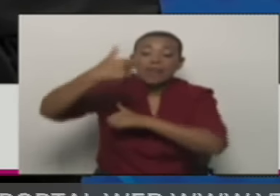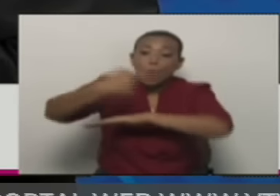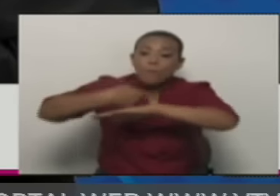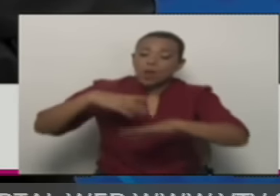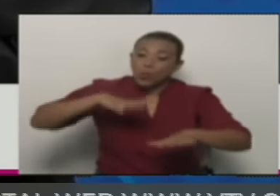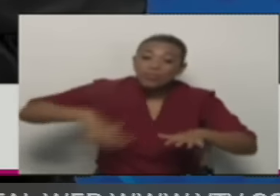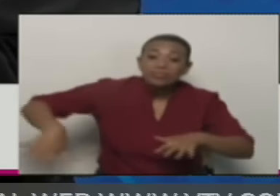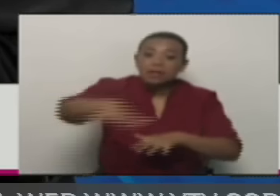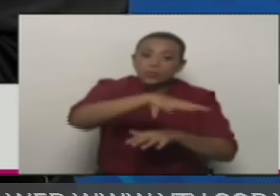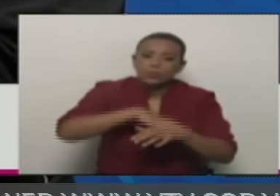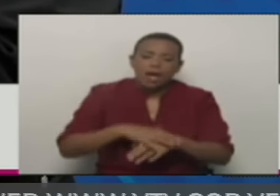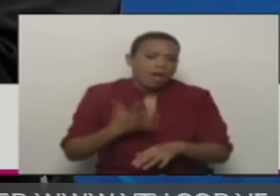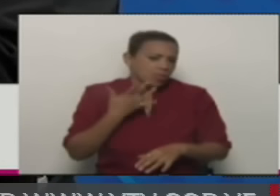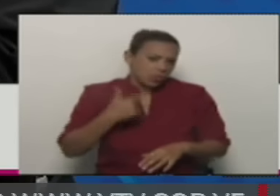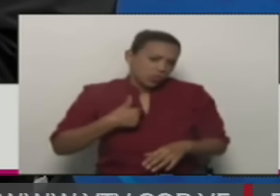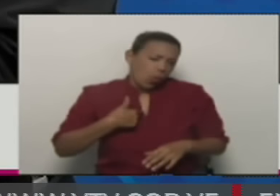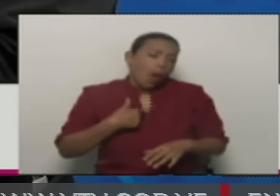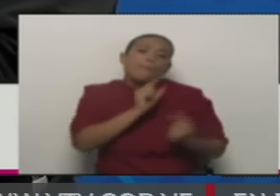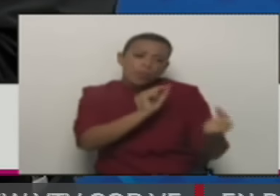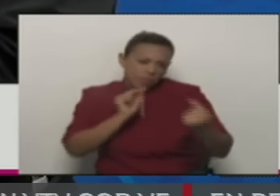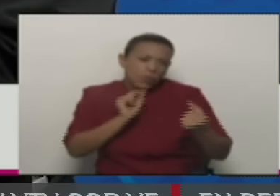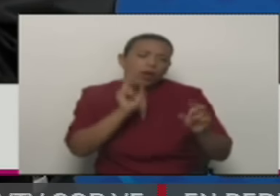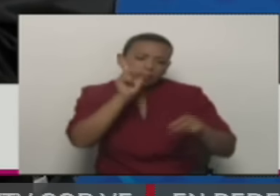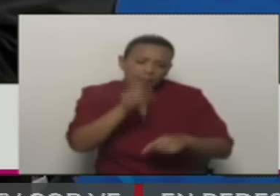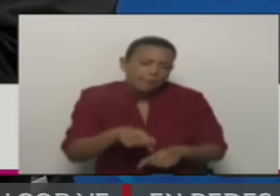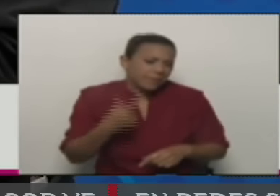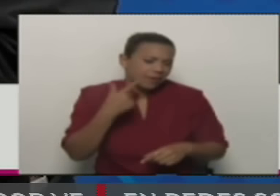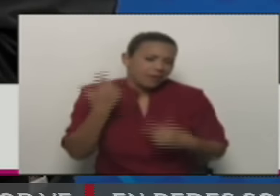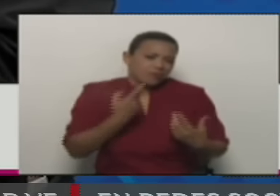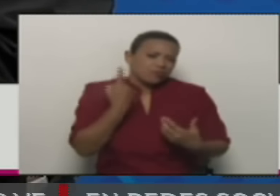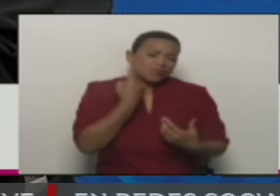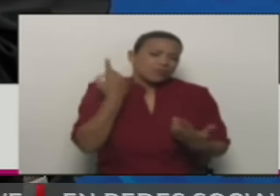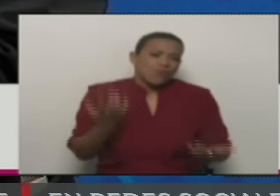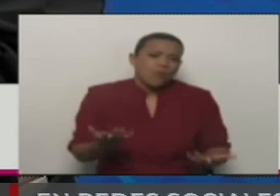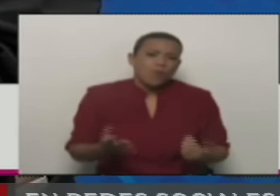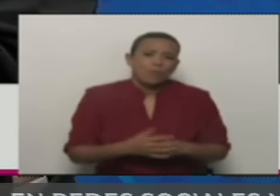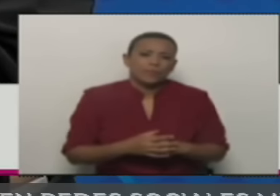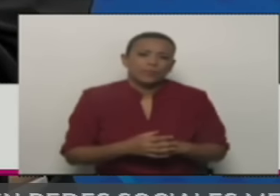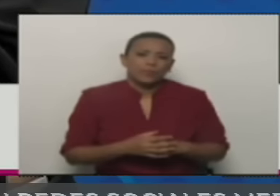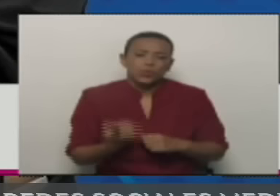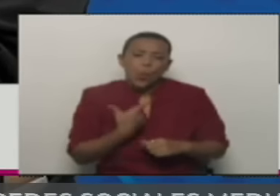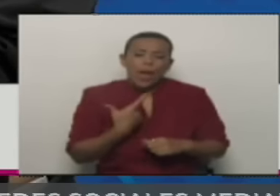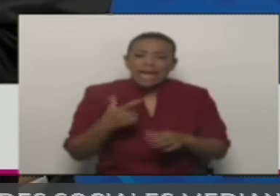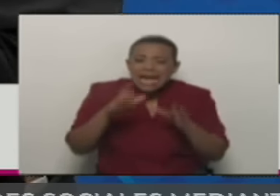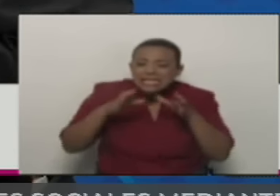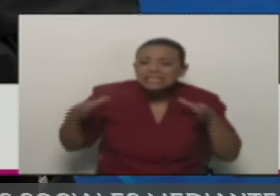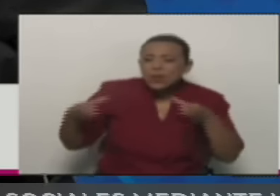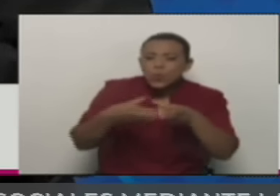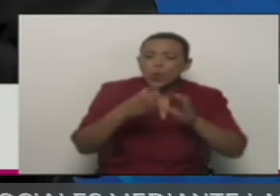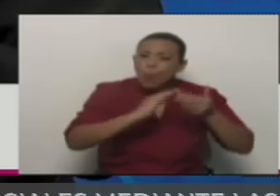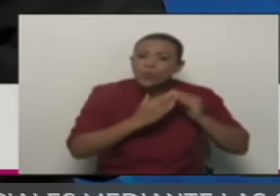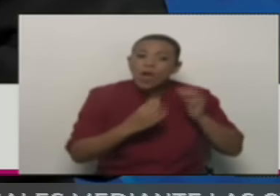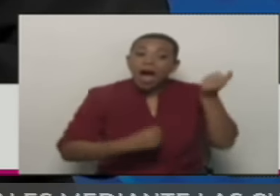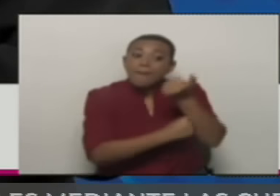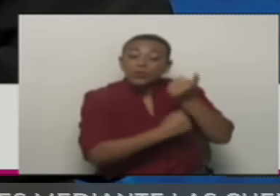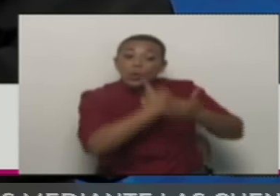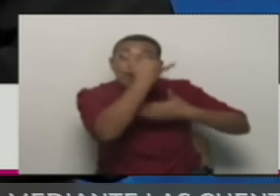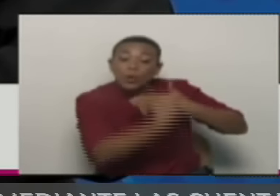no es que hemos discutido también esto, no es que el circuito comunal apoya un